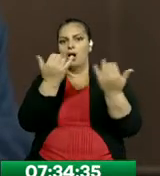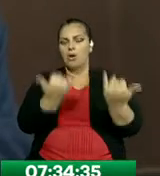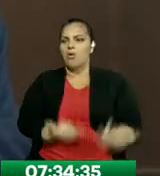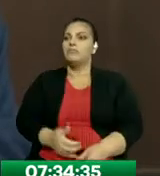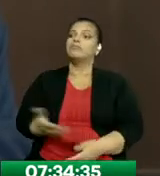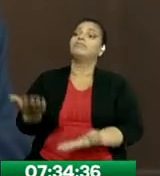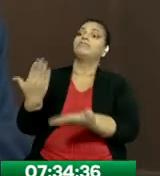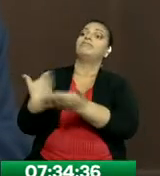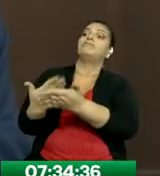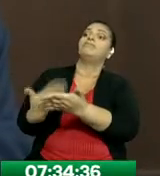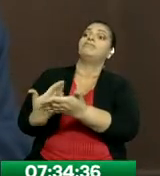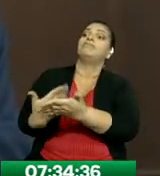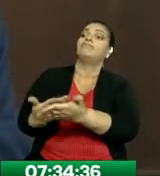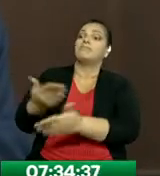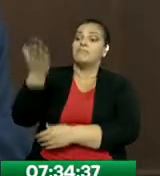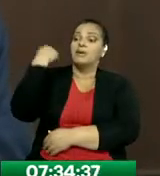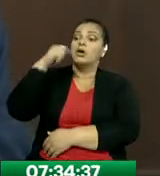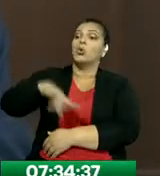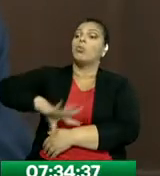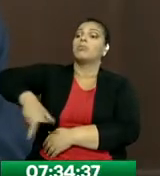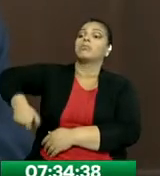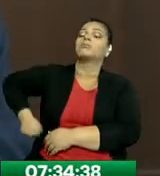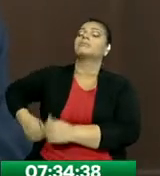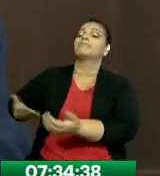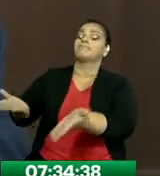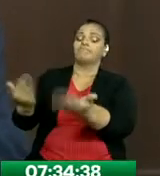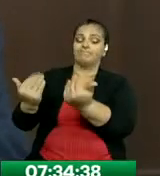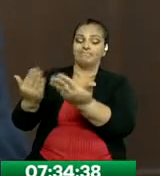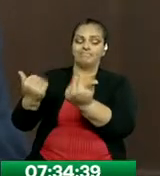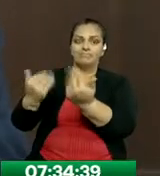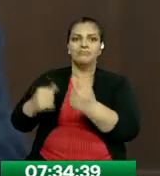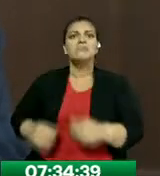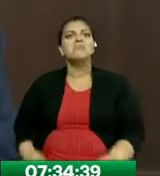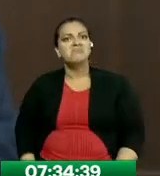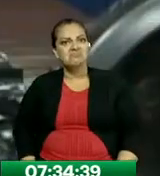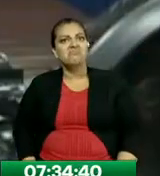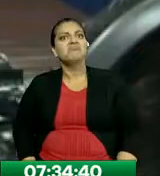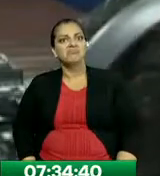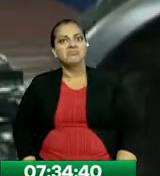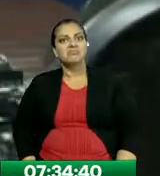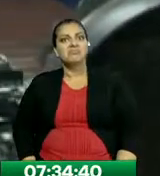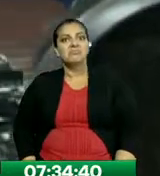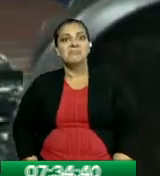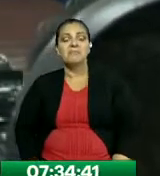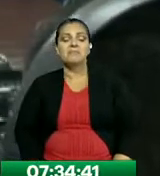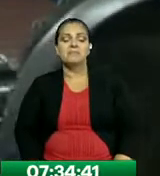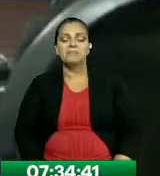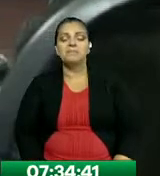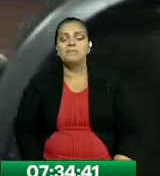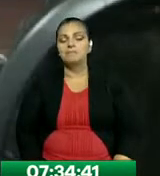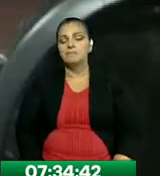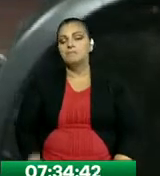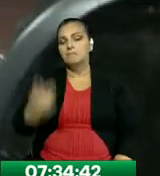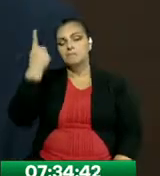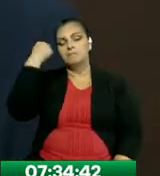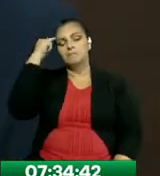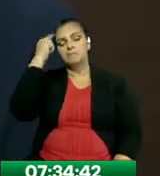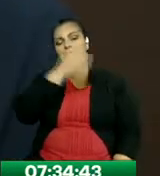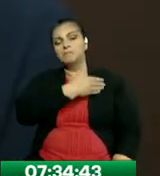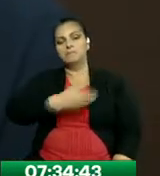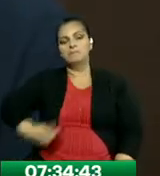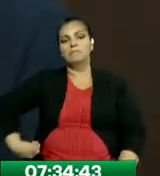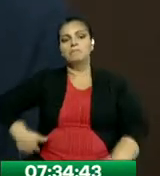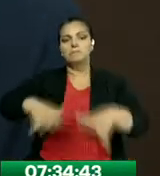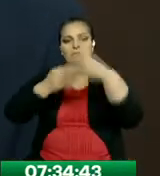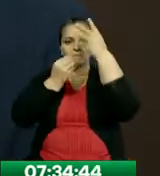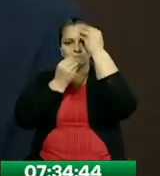que corresponde. El presidente será quien anuncie en qué se va a invertir este dinero de aquí en adelante. Desde el gobierno se afirma que continúan investigando para